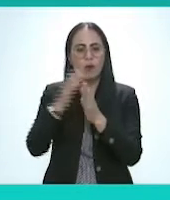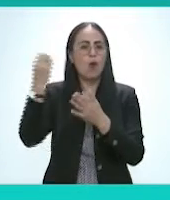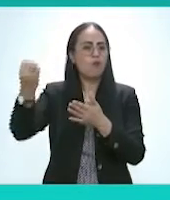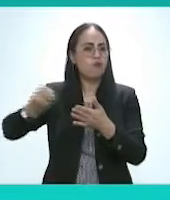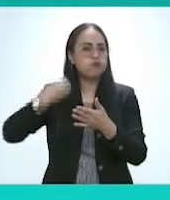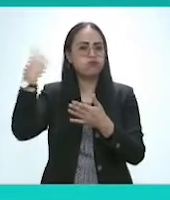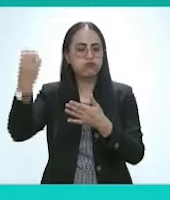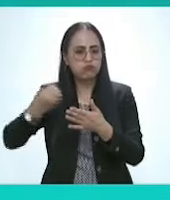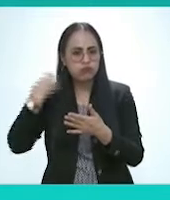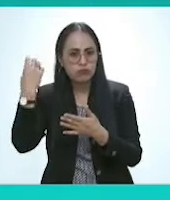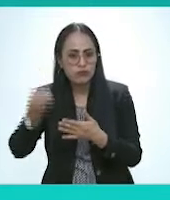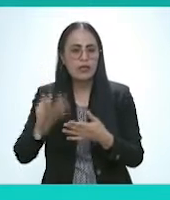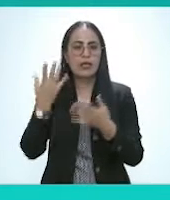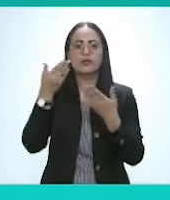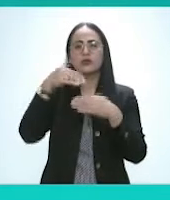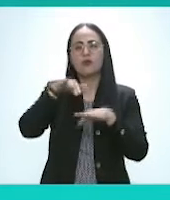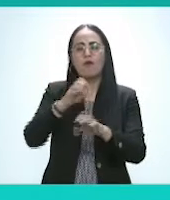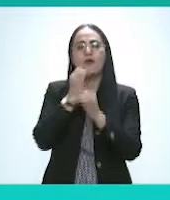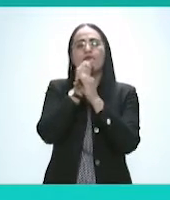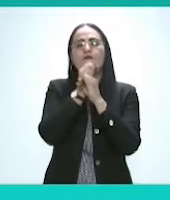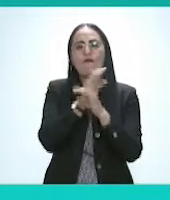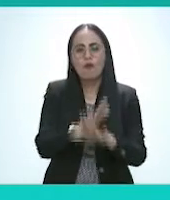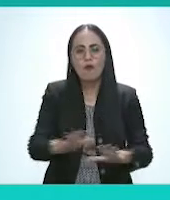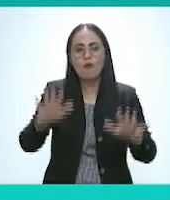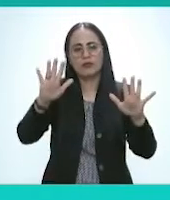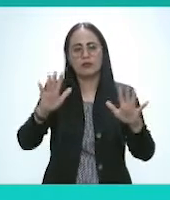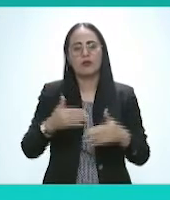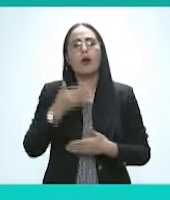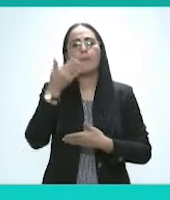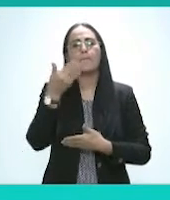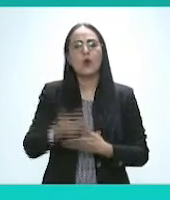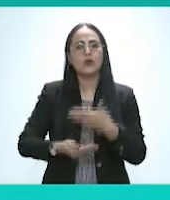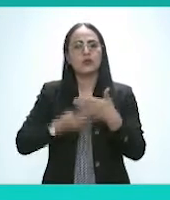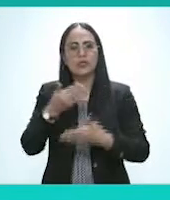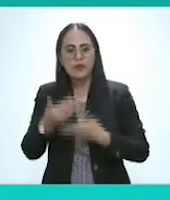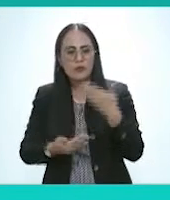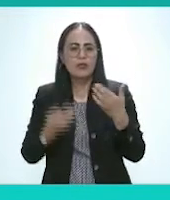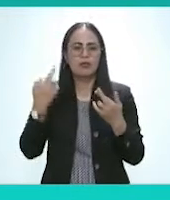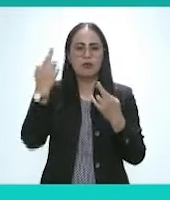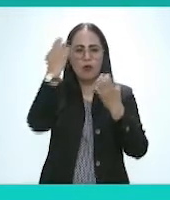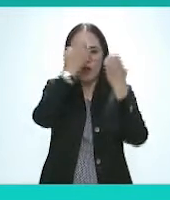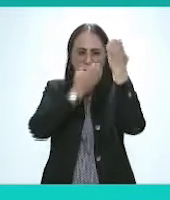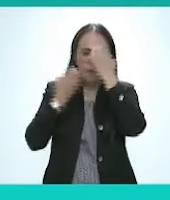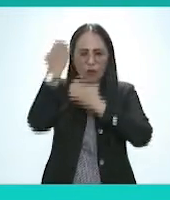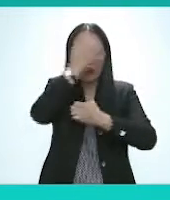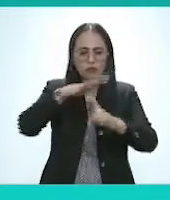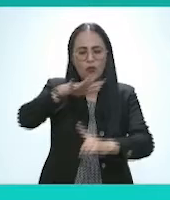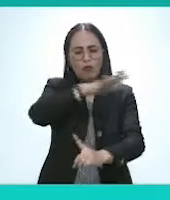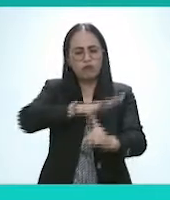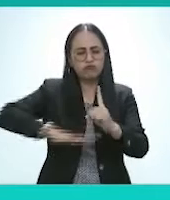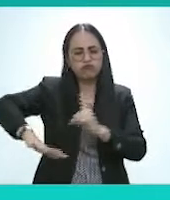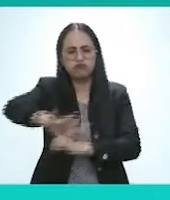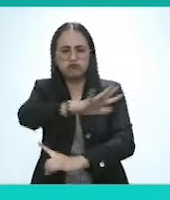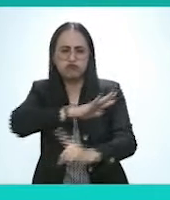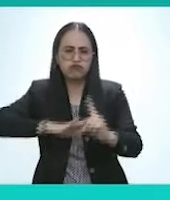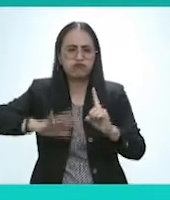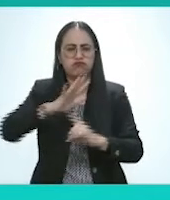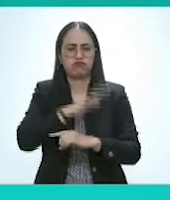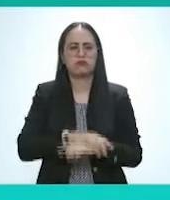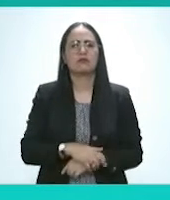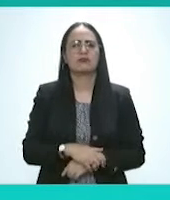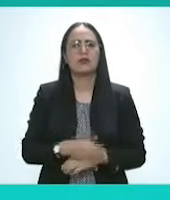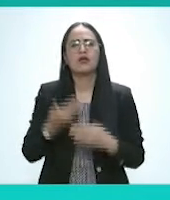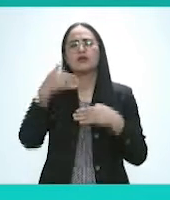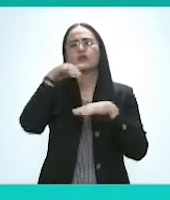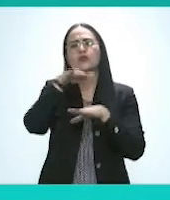reunión pública de información celebrada con motivo del procedimiento de evaluación de impacto ambiental relativo al